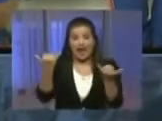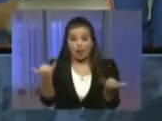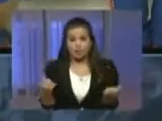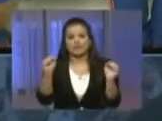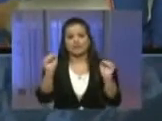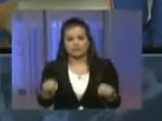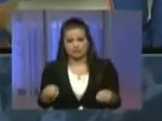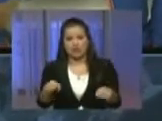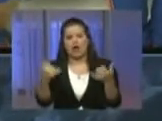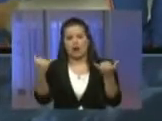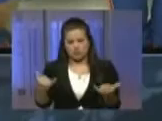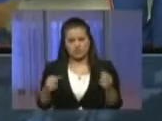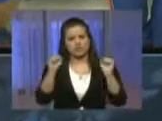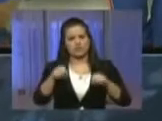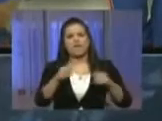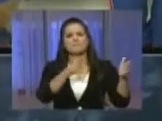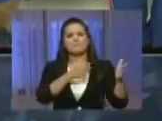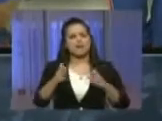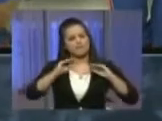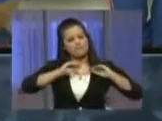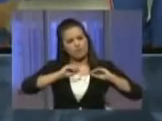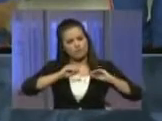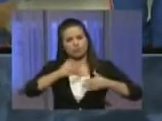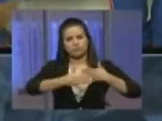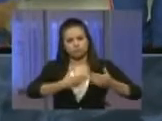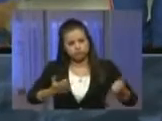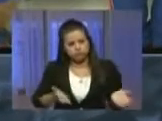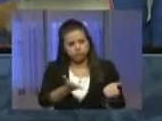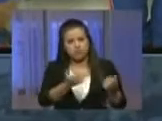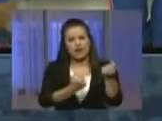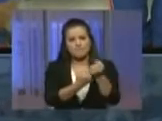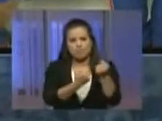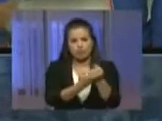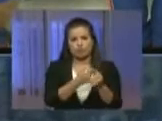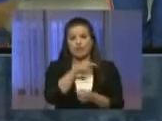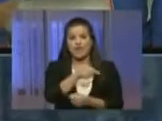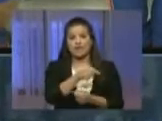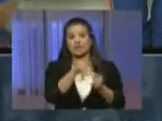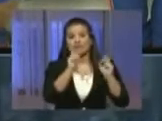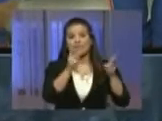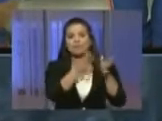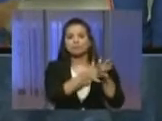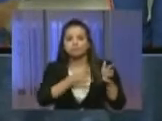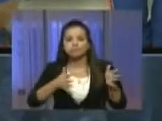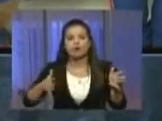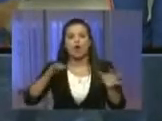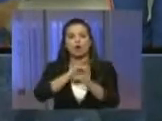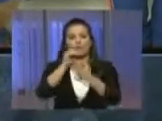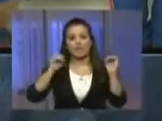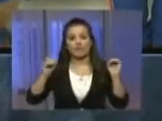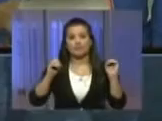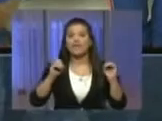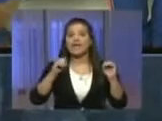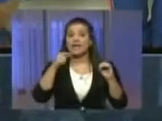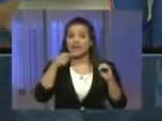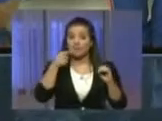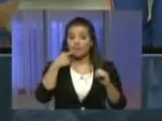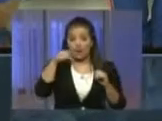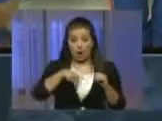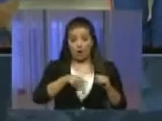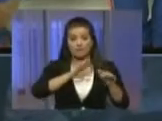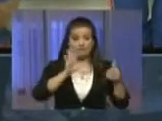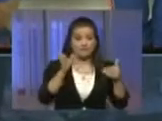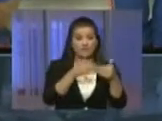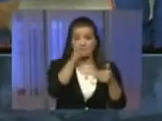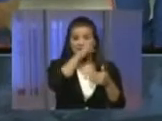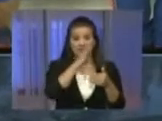ciclo olímpico y este ciclo olímpico de Tokio arranca el primer día que esté cerrando rí de